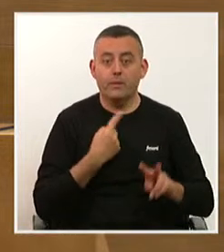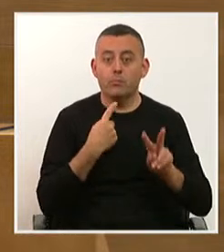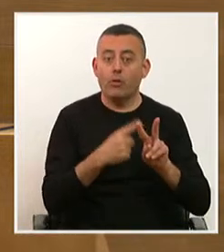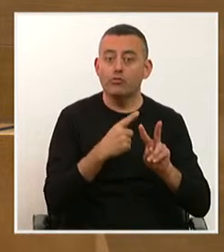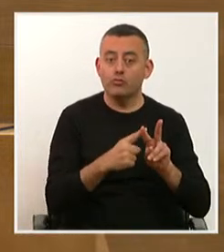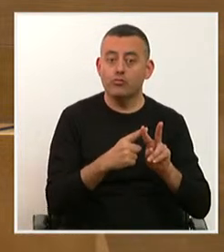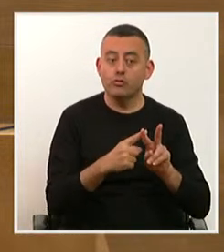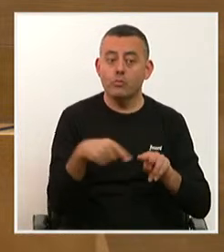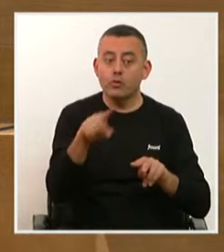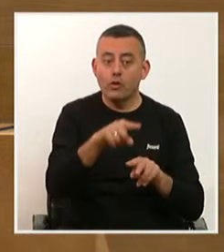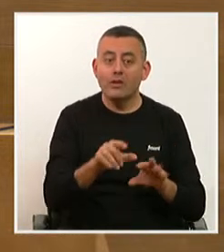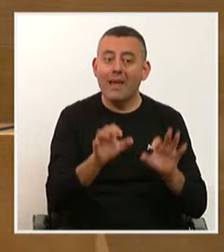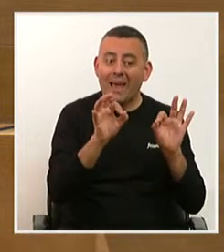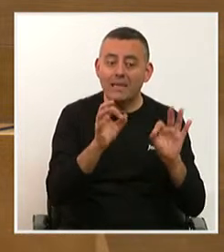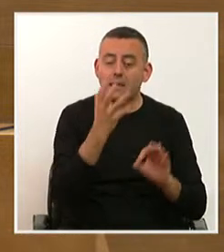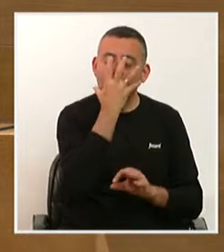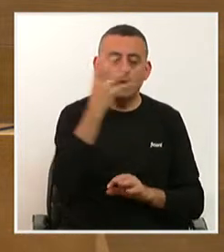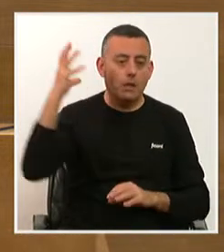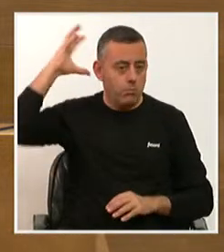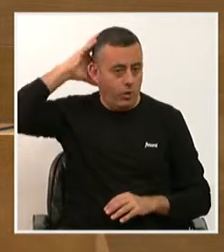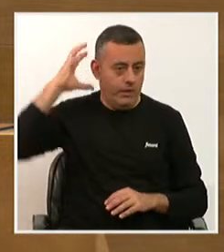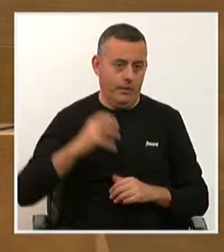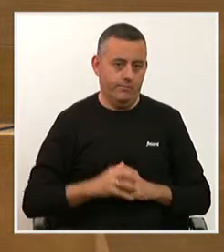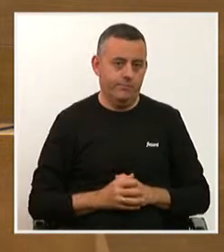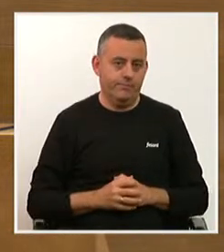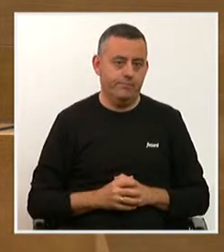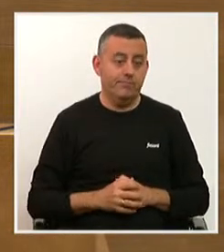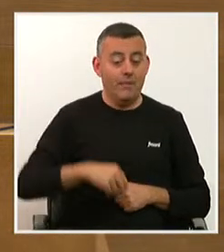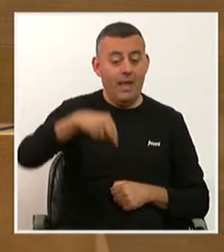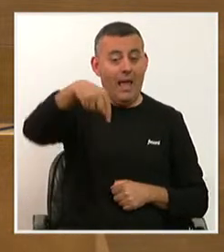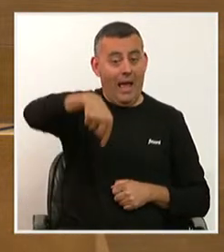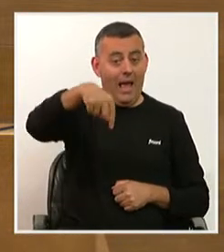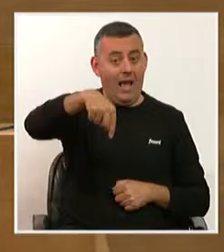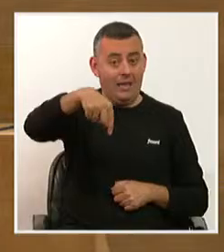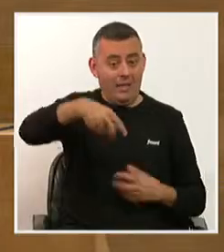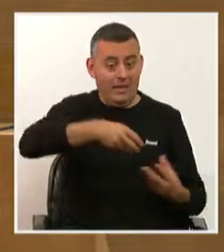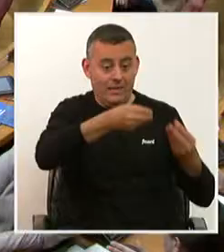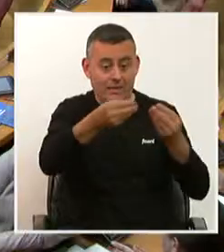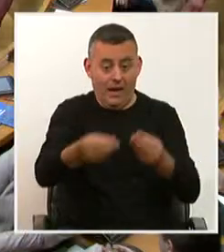uns hipócritas este por tant a esta cámara